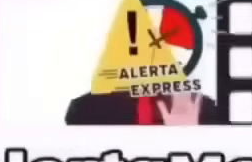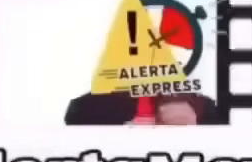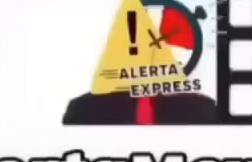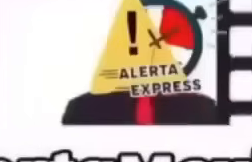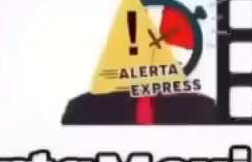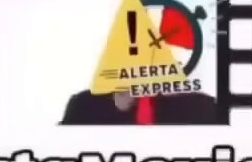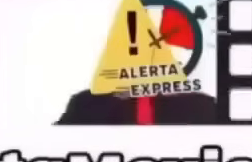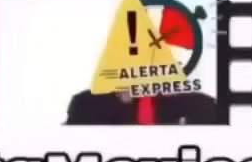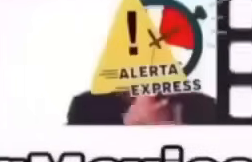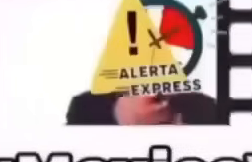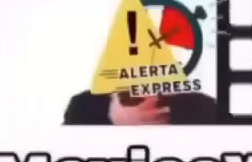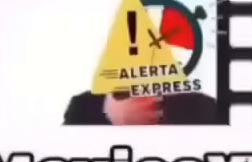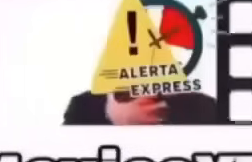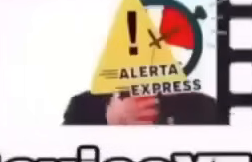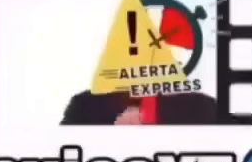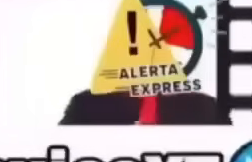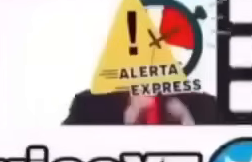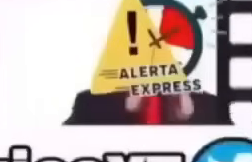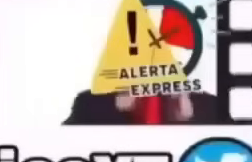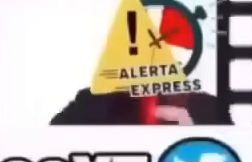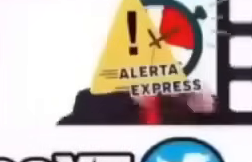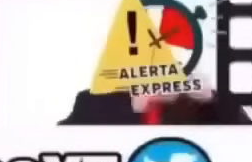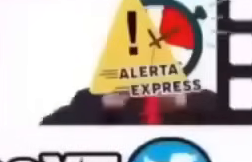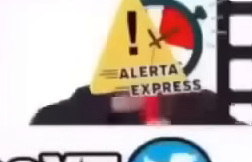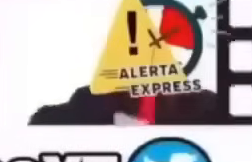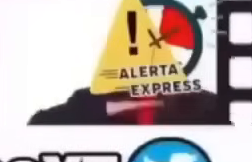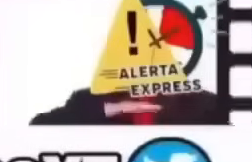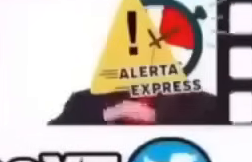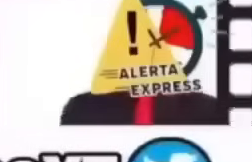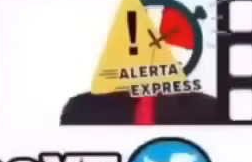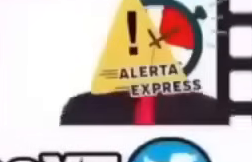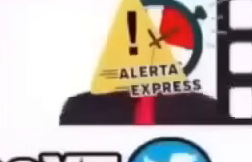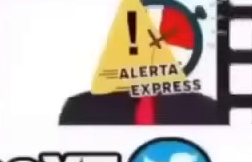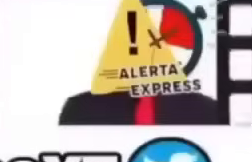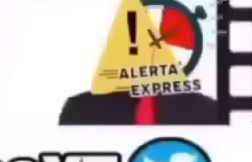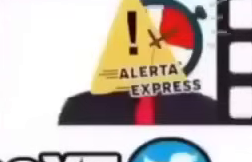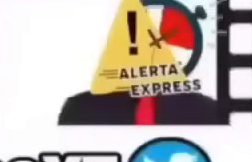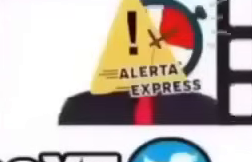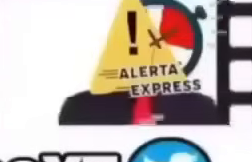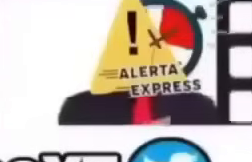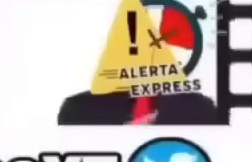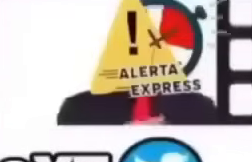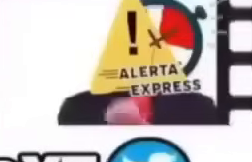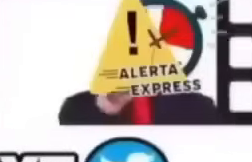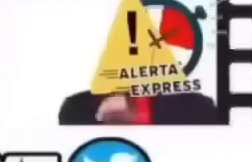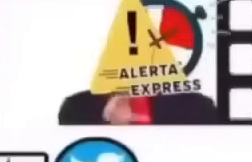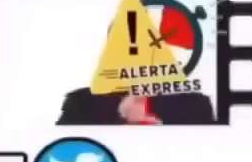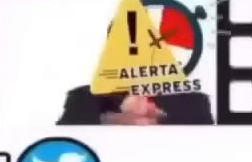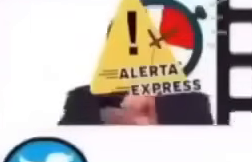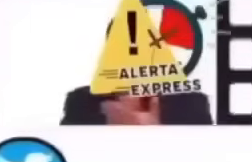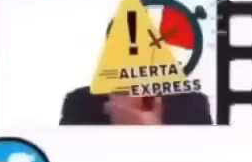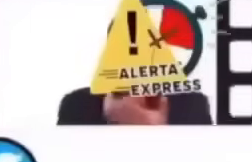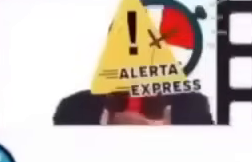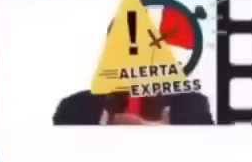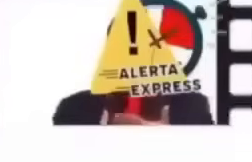no solamente hay estos pisos adicionales, sino que hay contratos